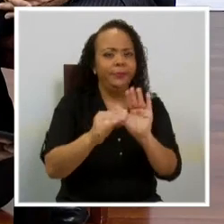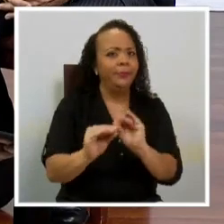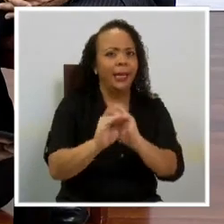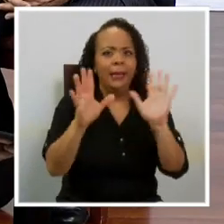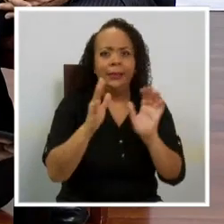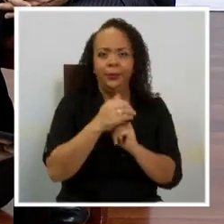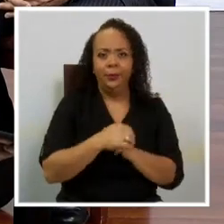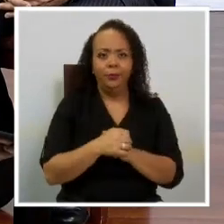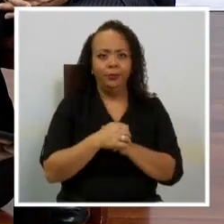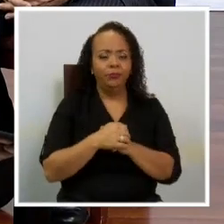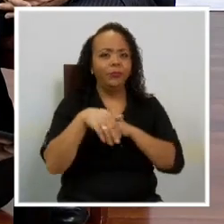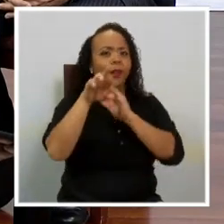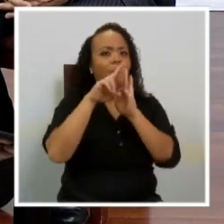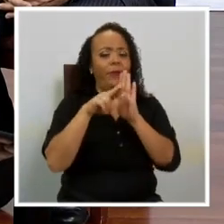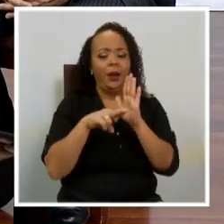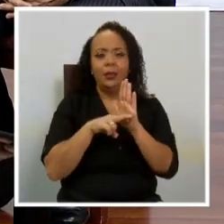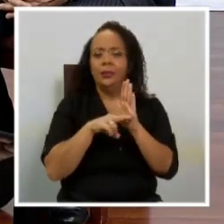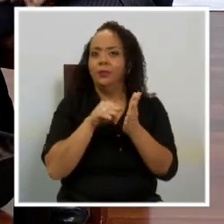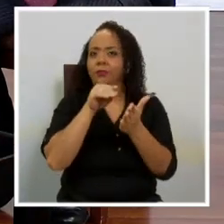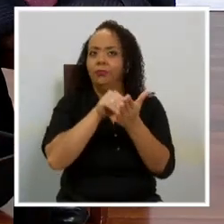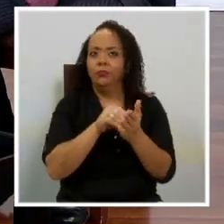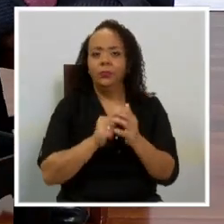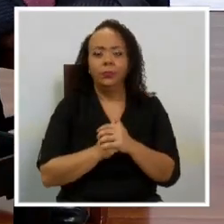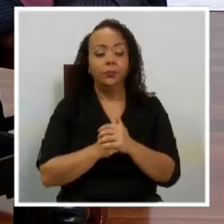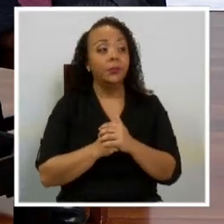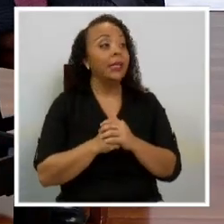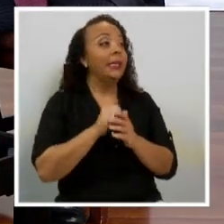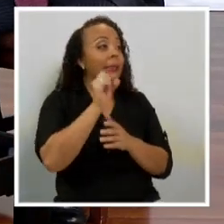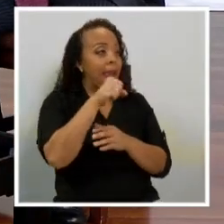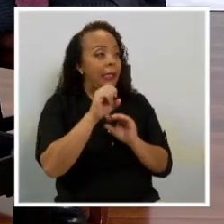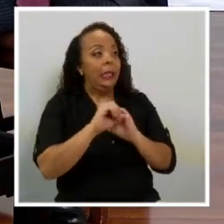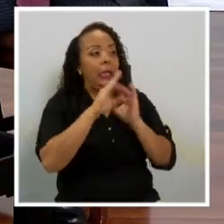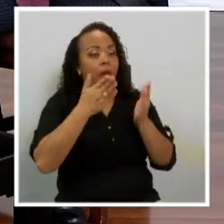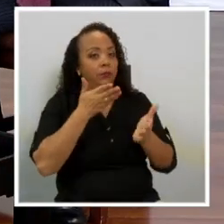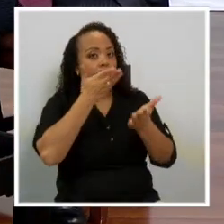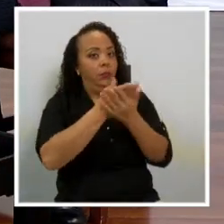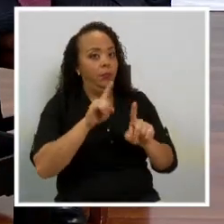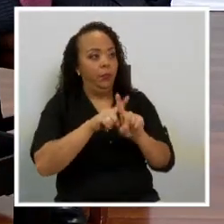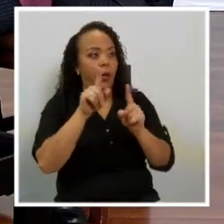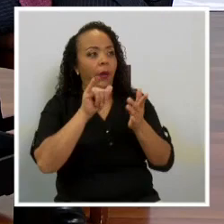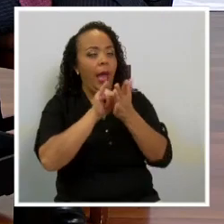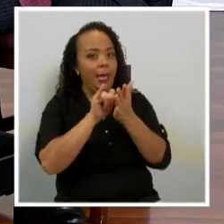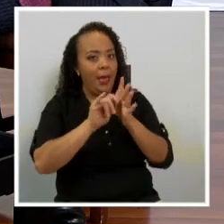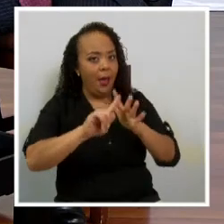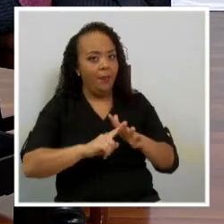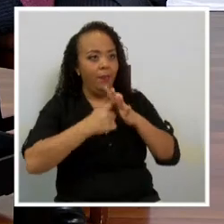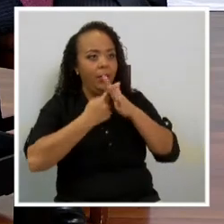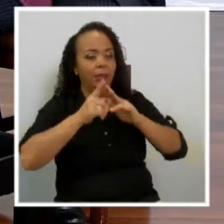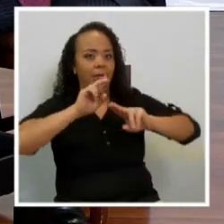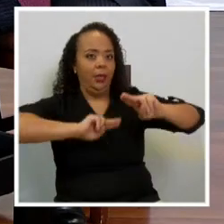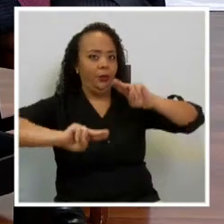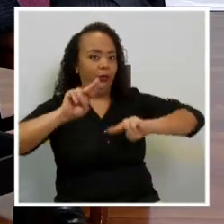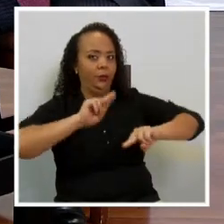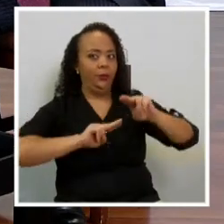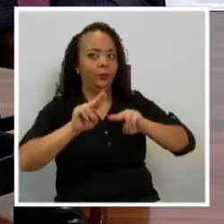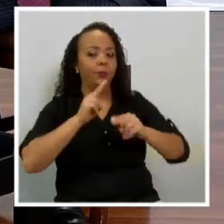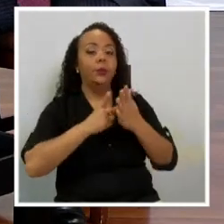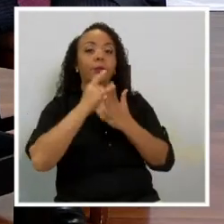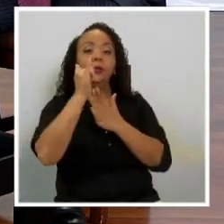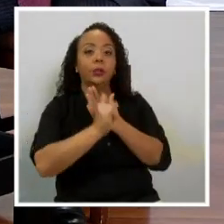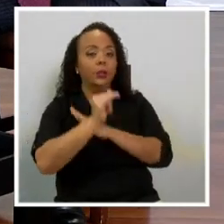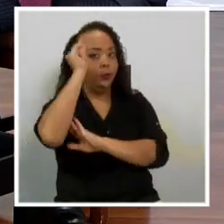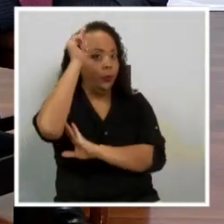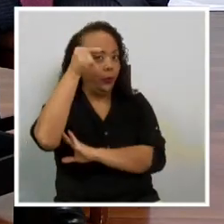clarísimo, las reglas están allí. Claro, está planteado, pero es ahí donde viene la negociación. O sea, hay un proyecto de